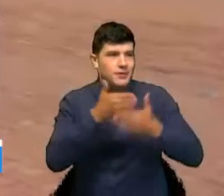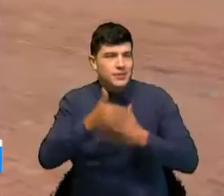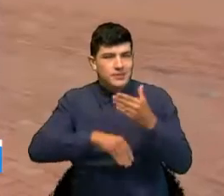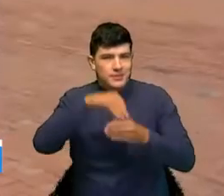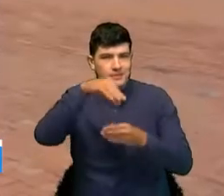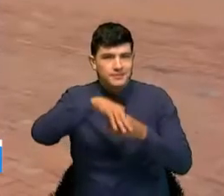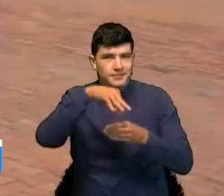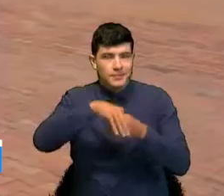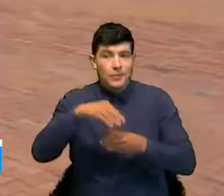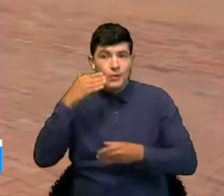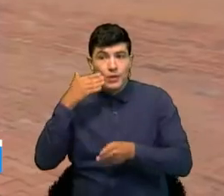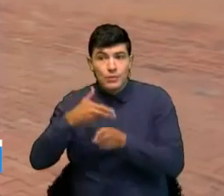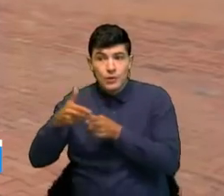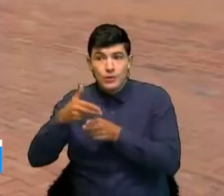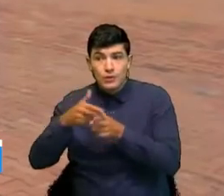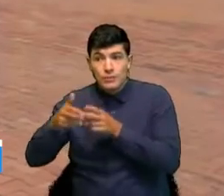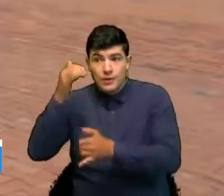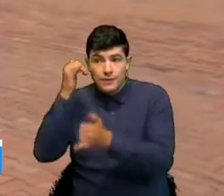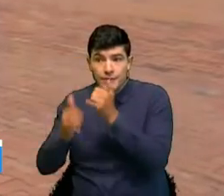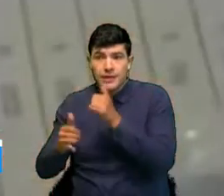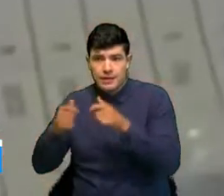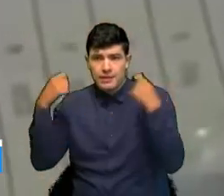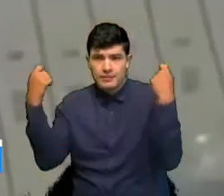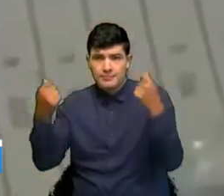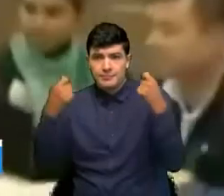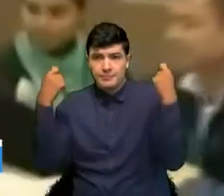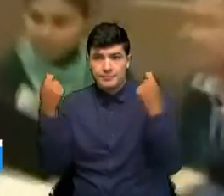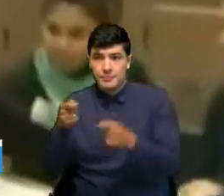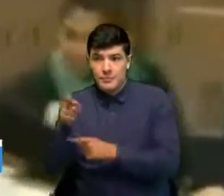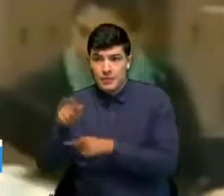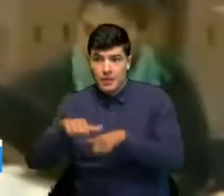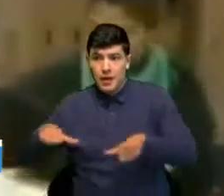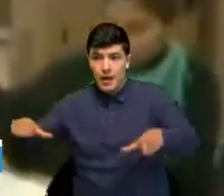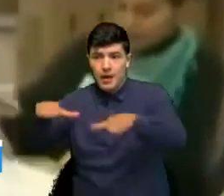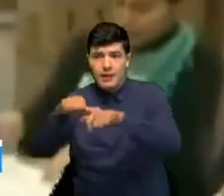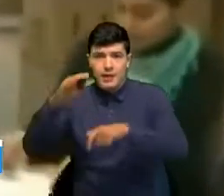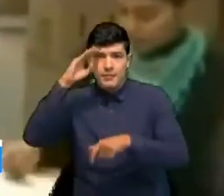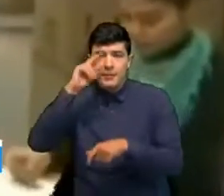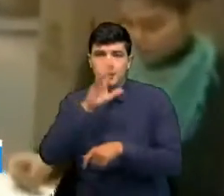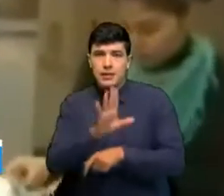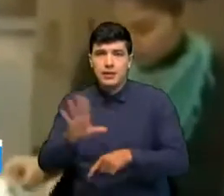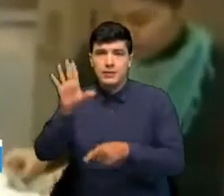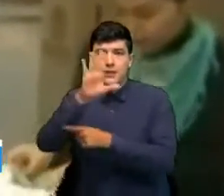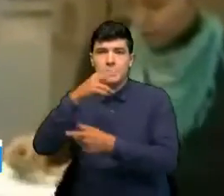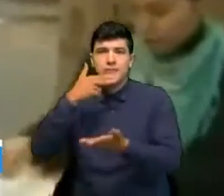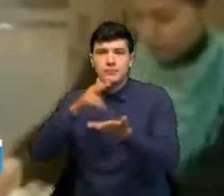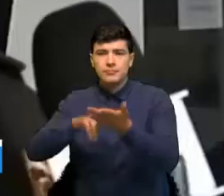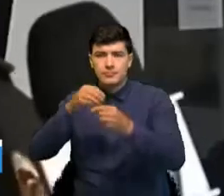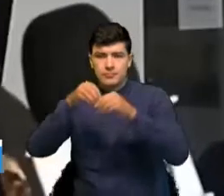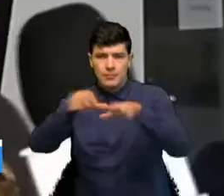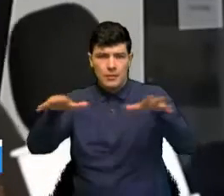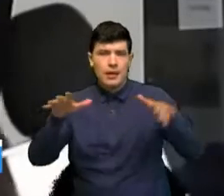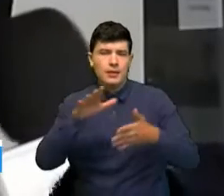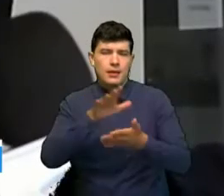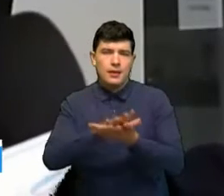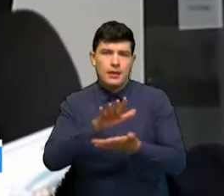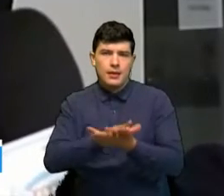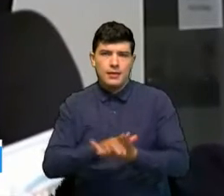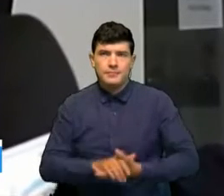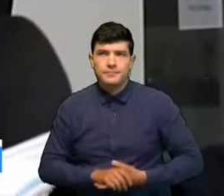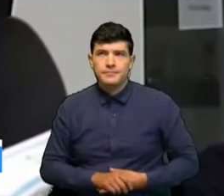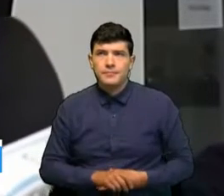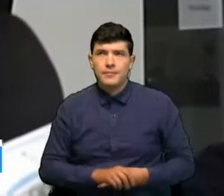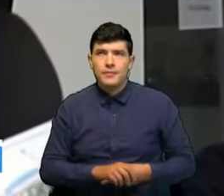Ya cuando se acercan los cierres de campaña de los candidatos en la provincia, la policía envió un mensaje de tranquilidad. En el marco de